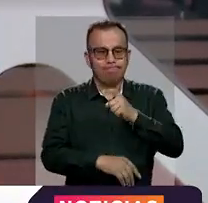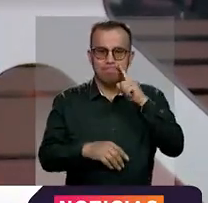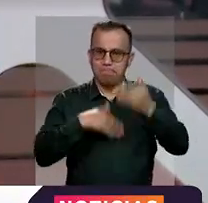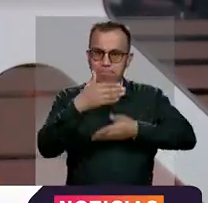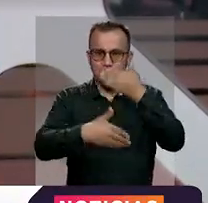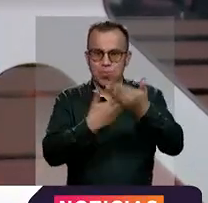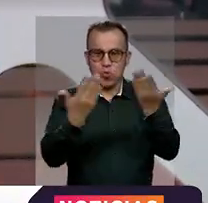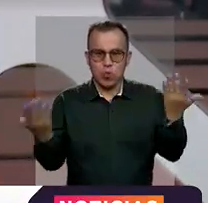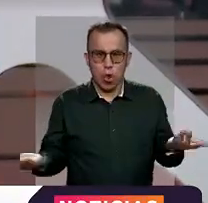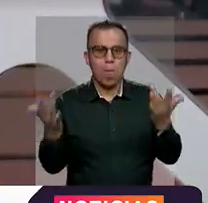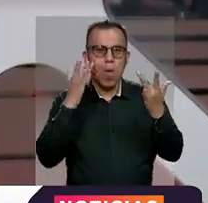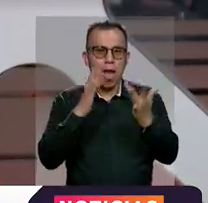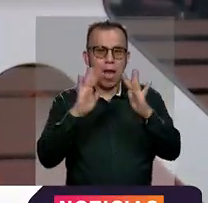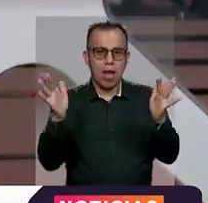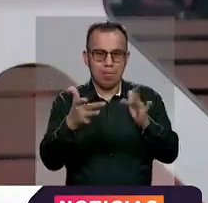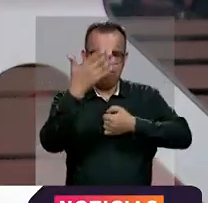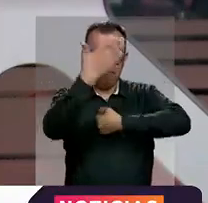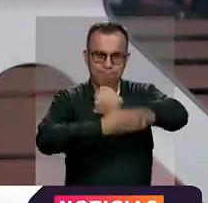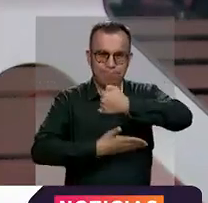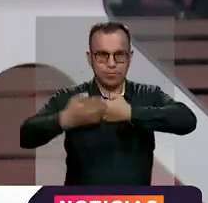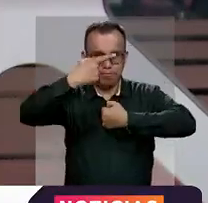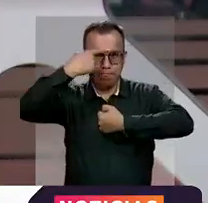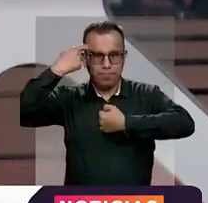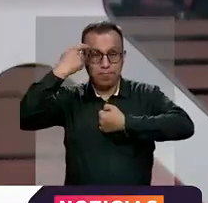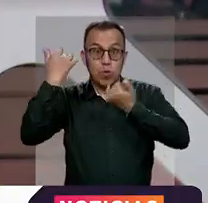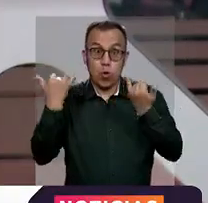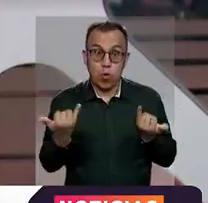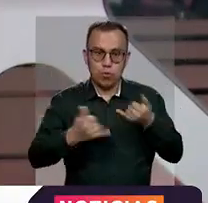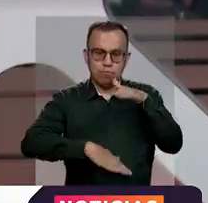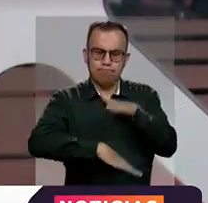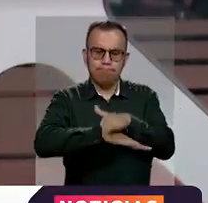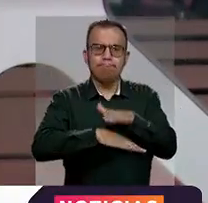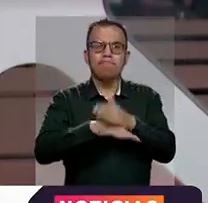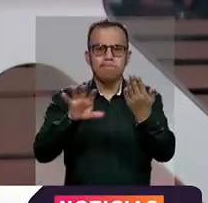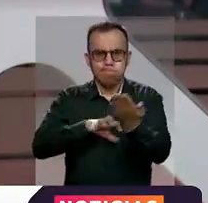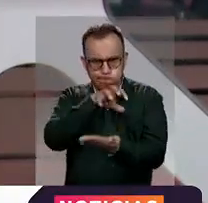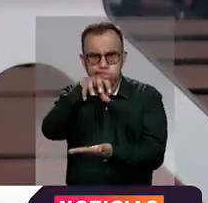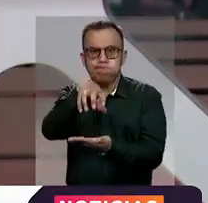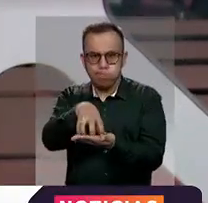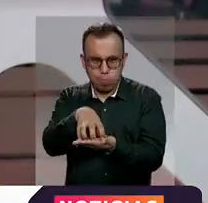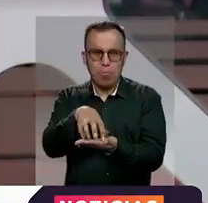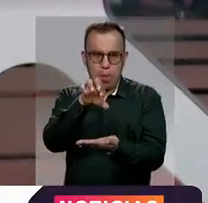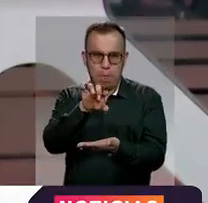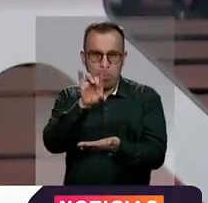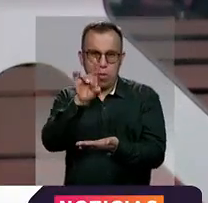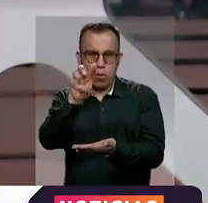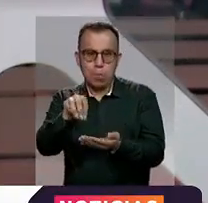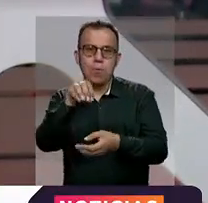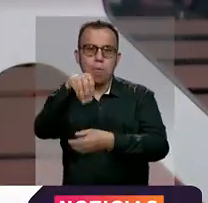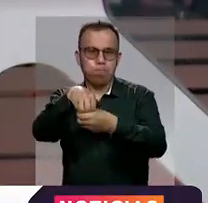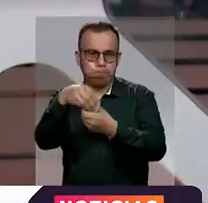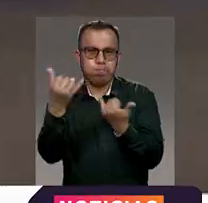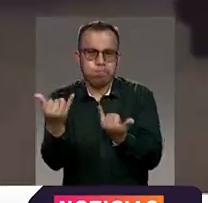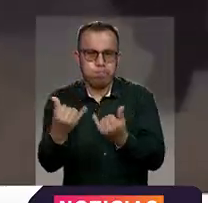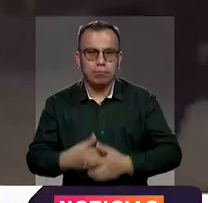intervención del Escuadrón Móvil Antidisturbios. Hoy en la tarde se instalará nuevamente el puesto de mando